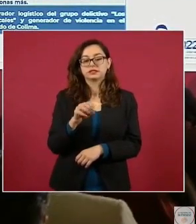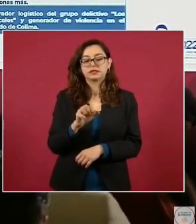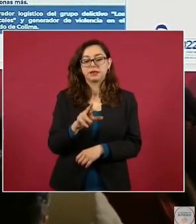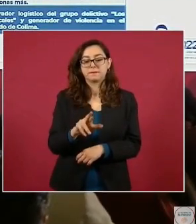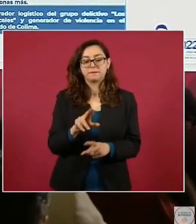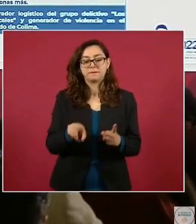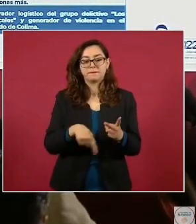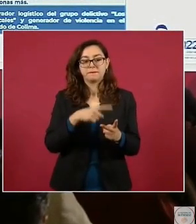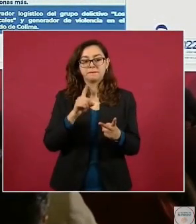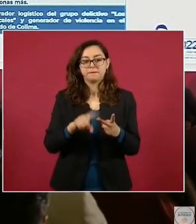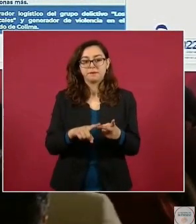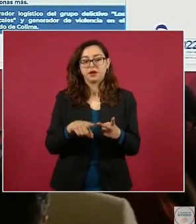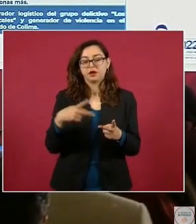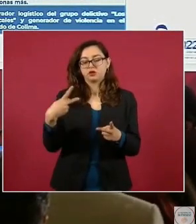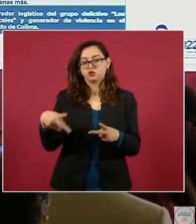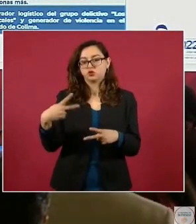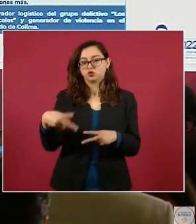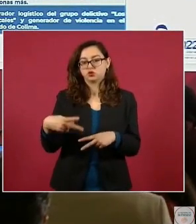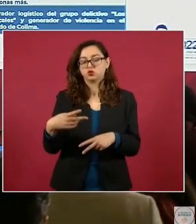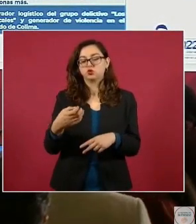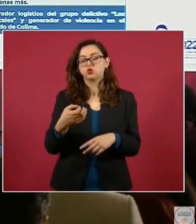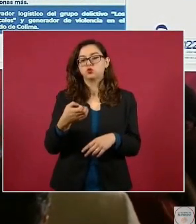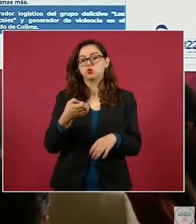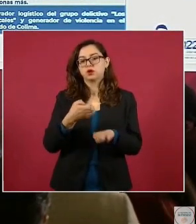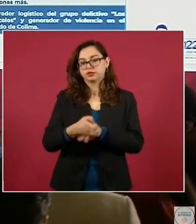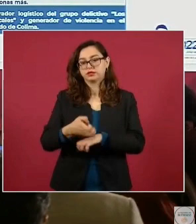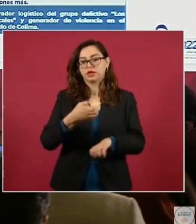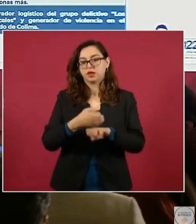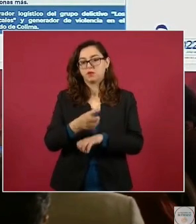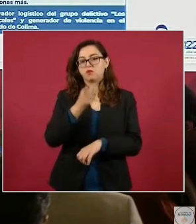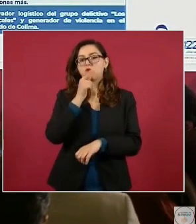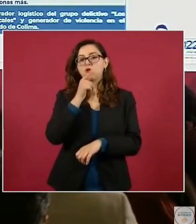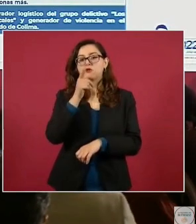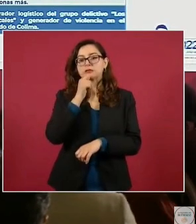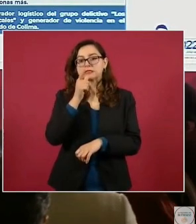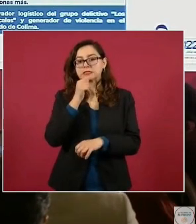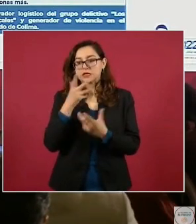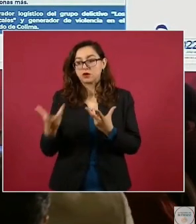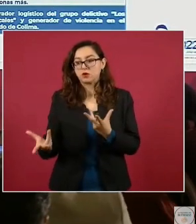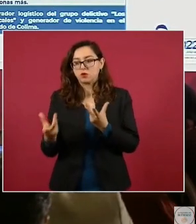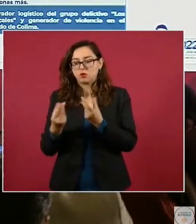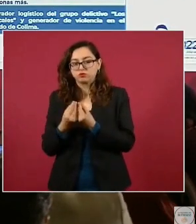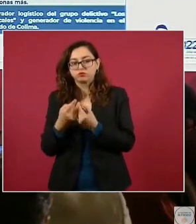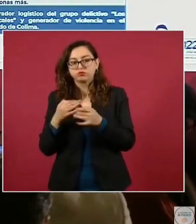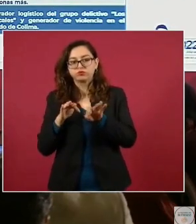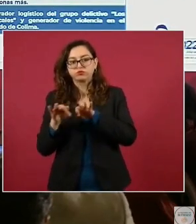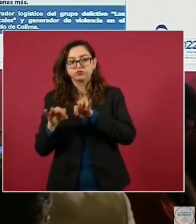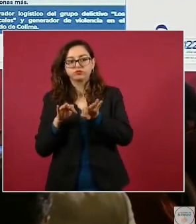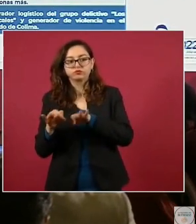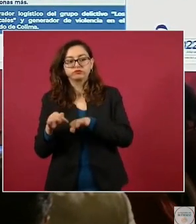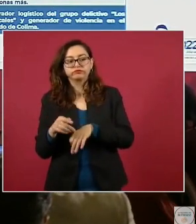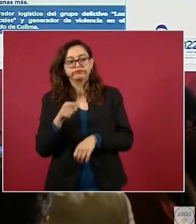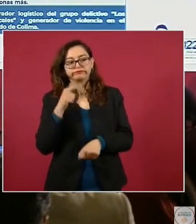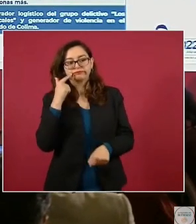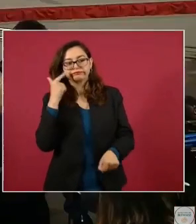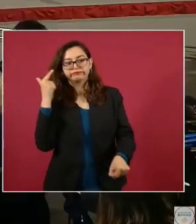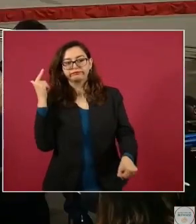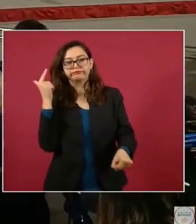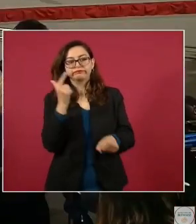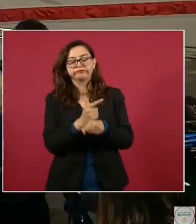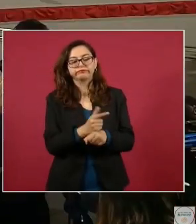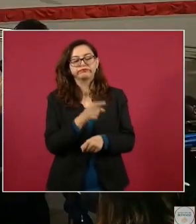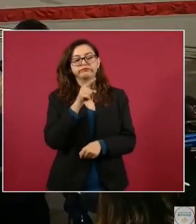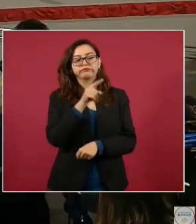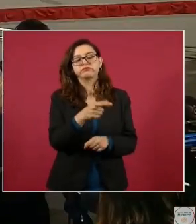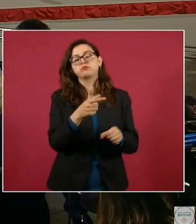coordinación estatal de seguridad de ese estado donde se detuvo aún una persona integrante de los